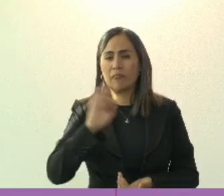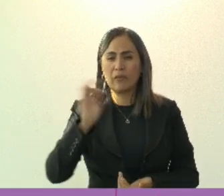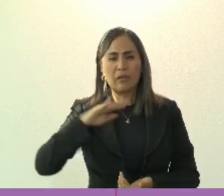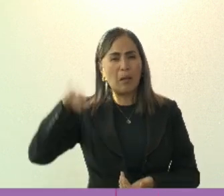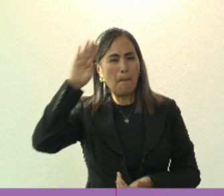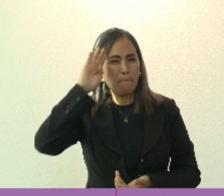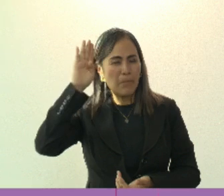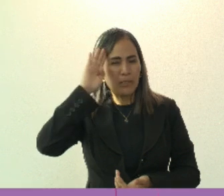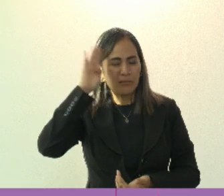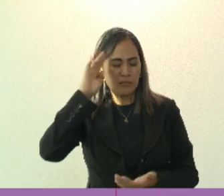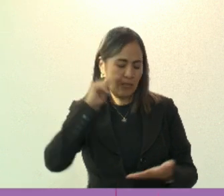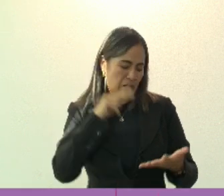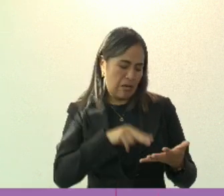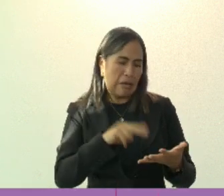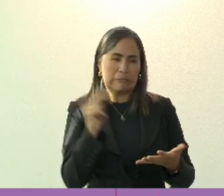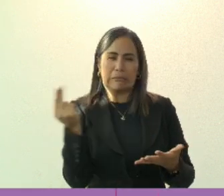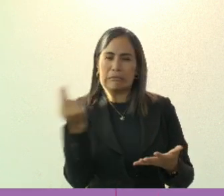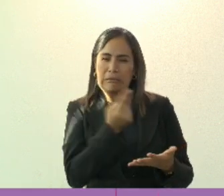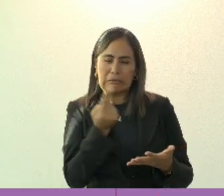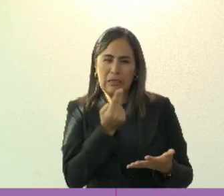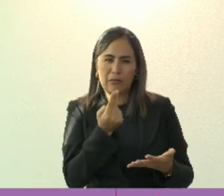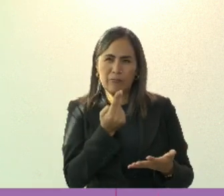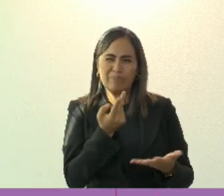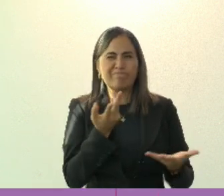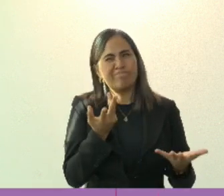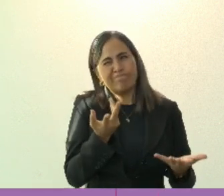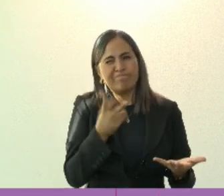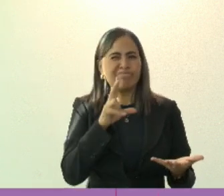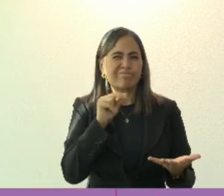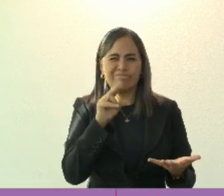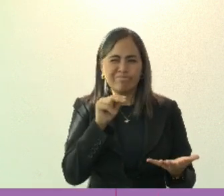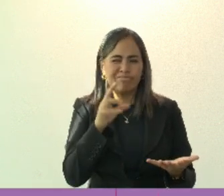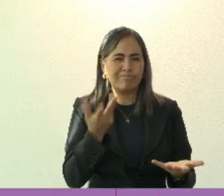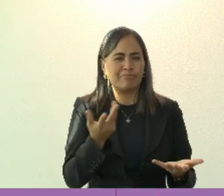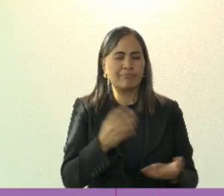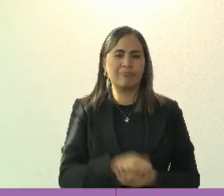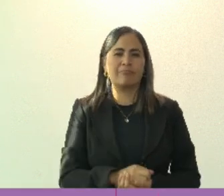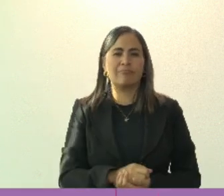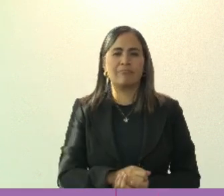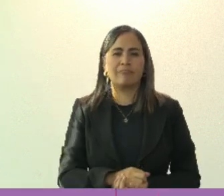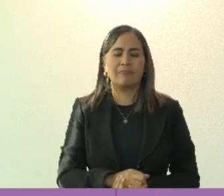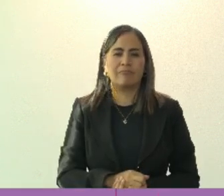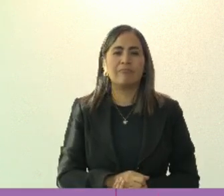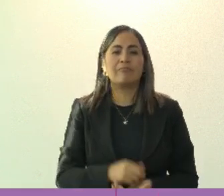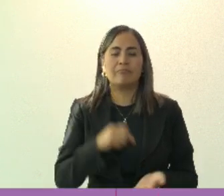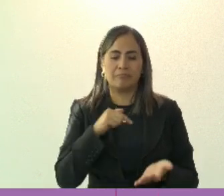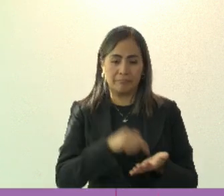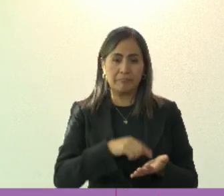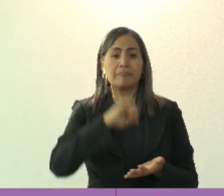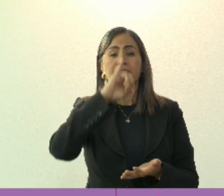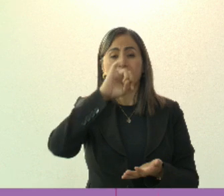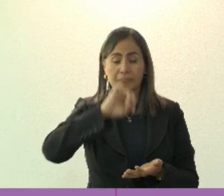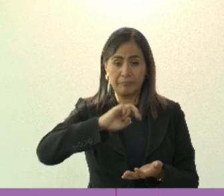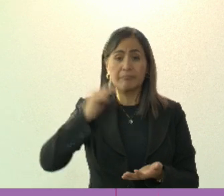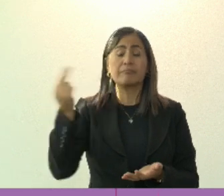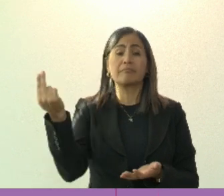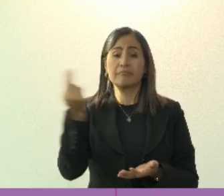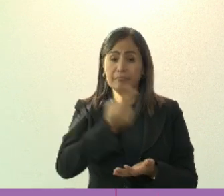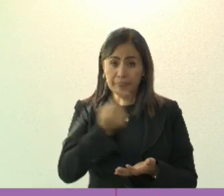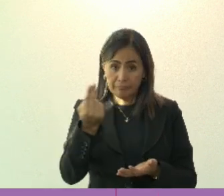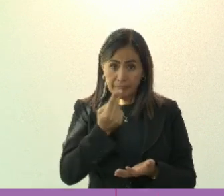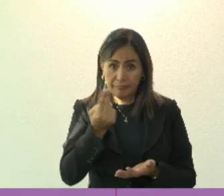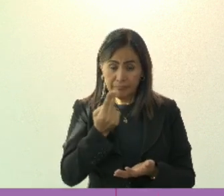son indispensables, no necesarios, que son indispensables, indispensables para poder